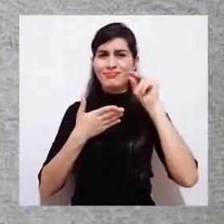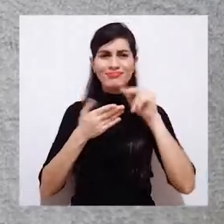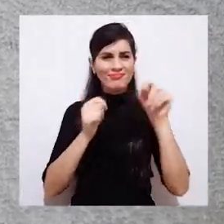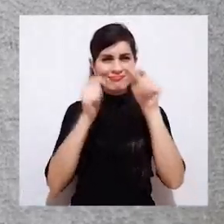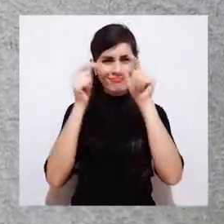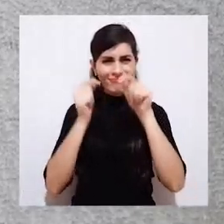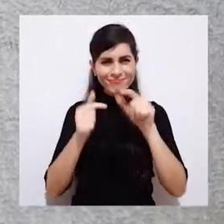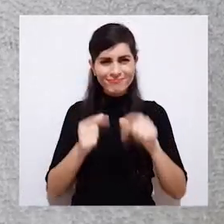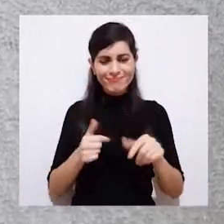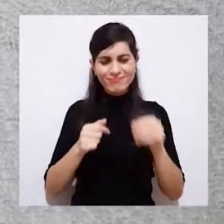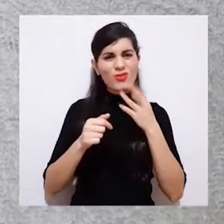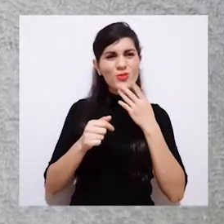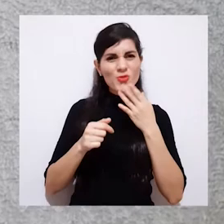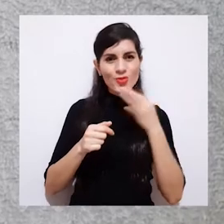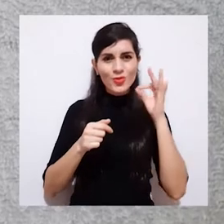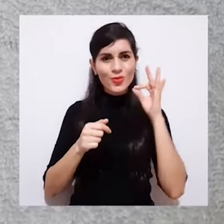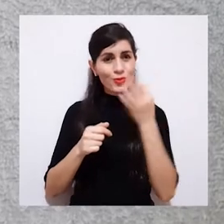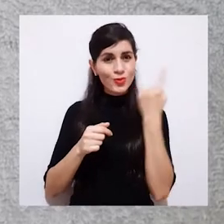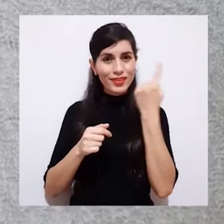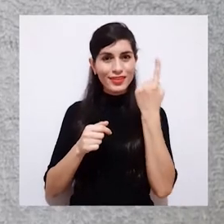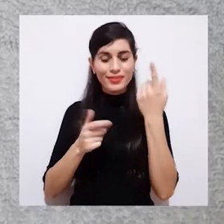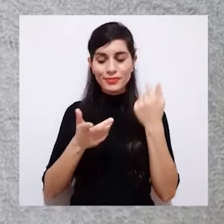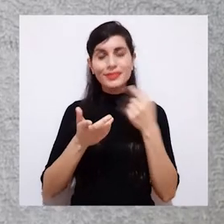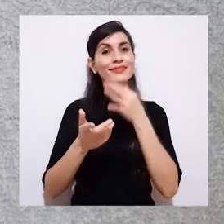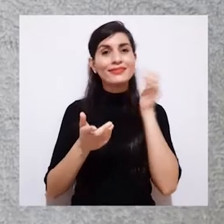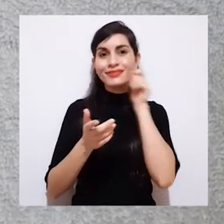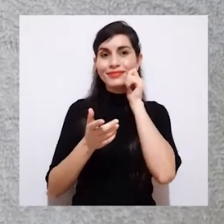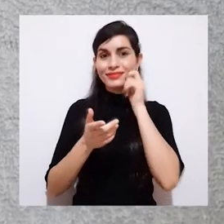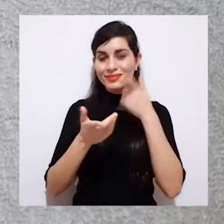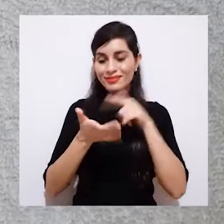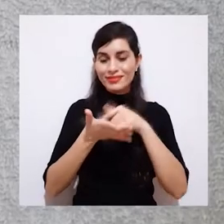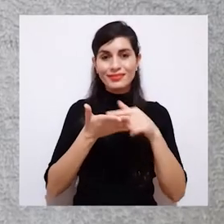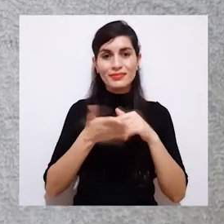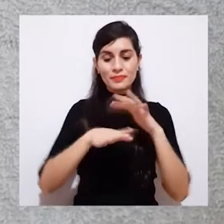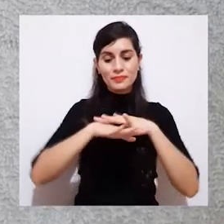Tratemos de aplicar de la manera más uniforme posible lo que es la pintura.